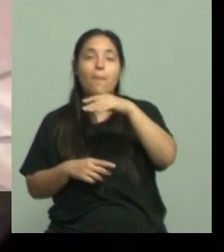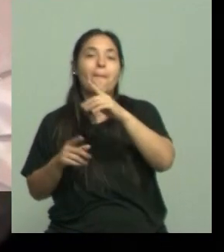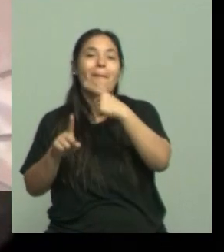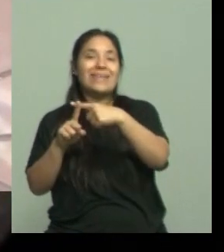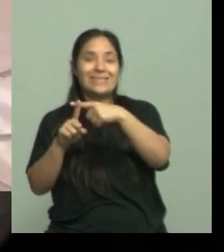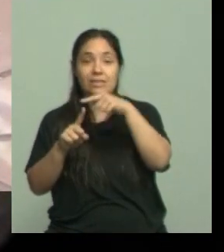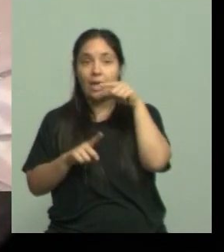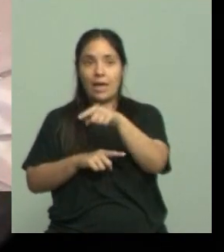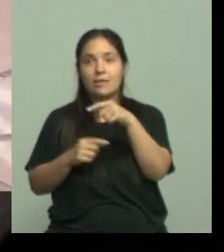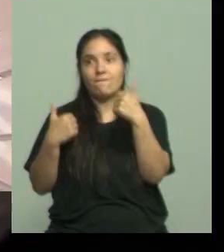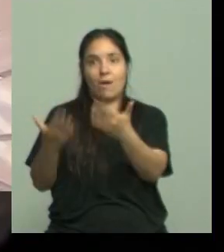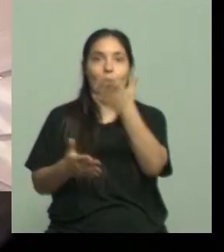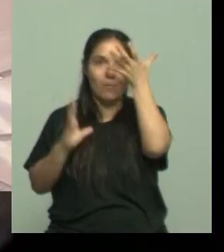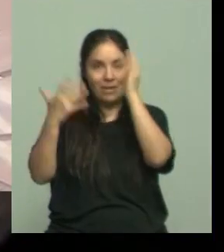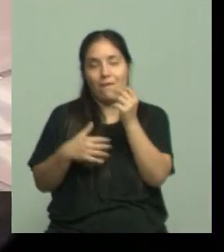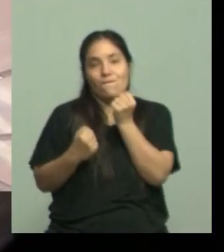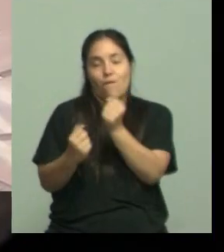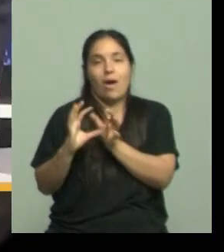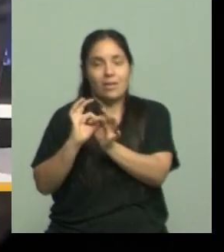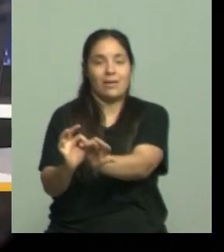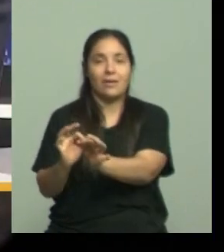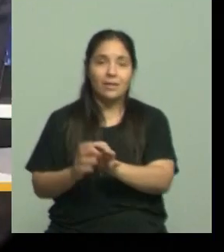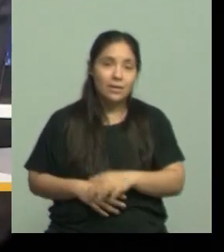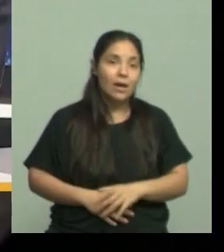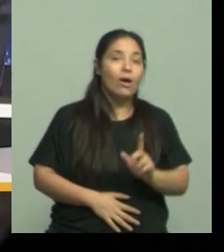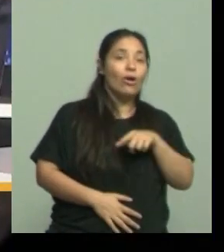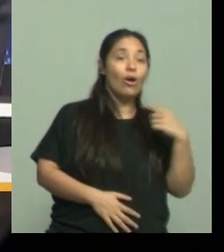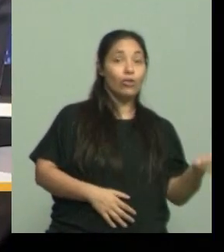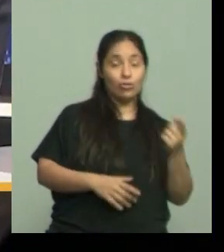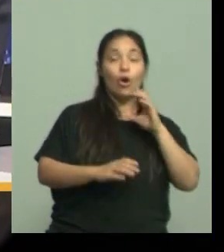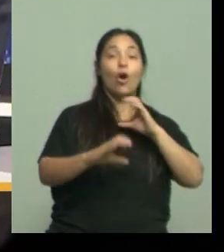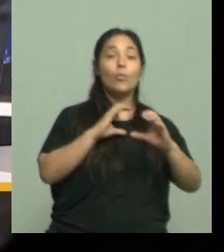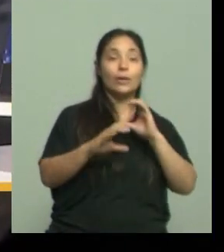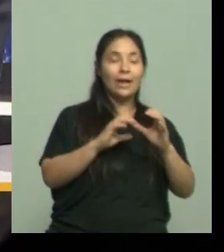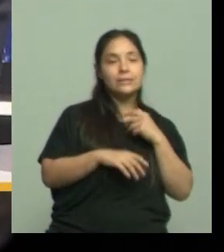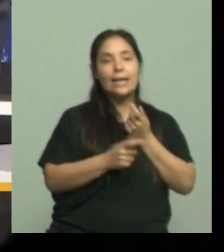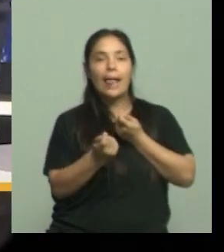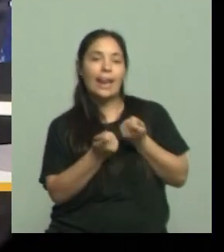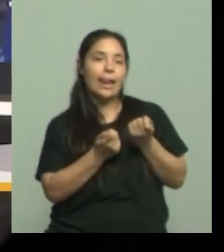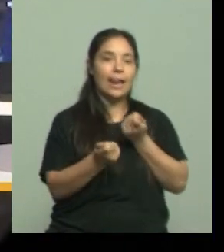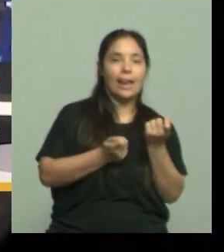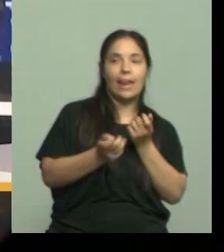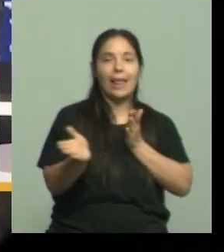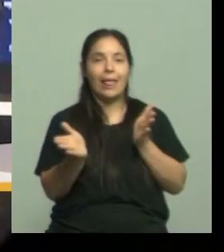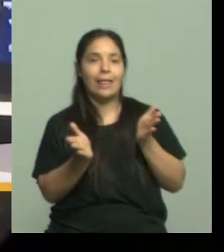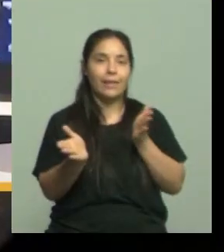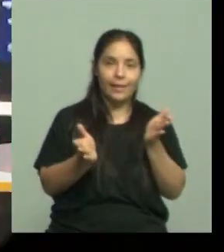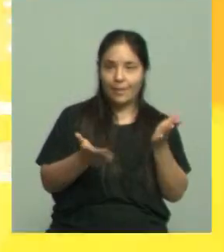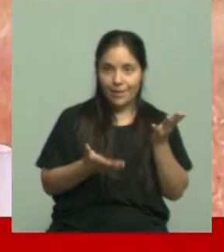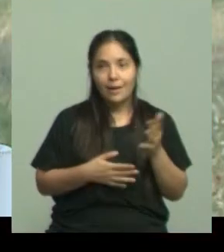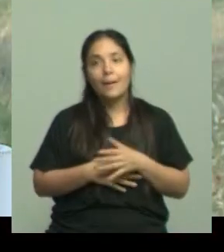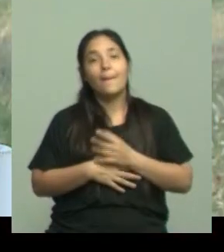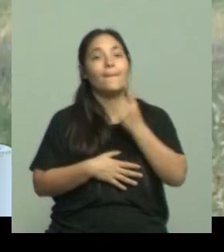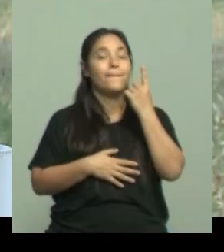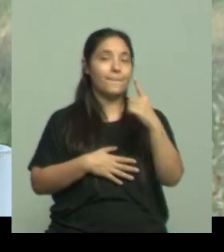Más. Tenés otros medios de comunicación que tratan de ir buscándole la vuelta. Ahora, vas a recibir críticas